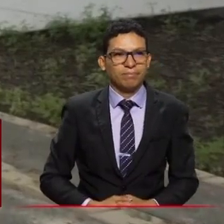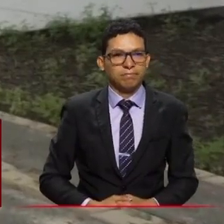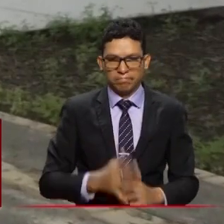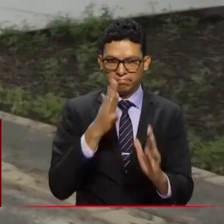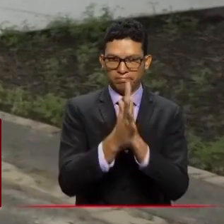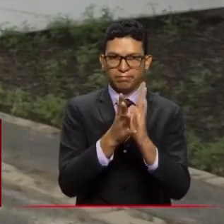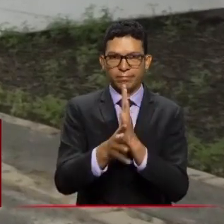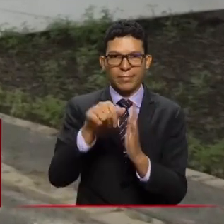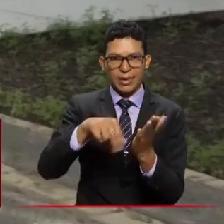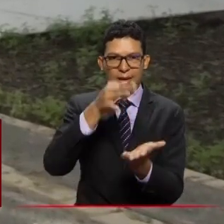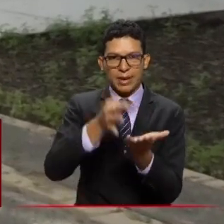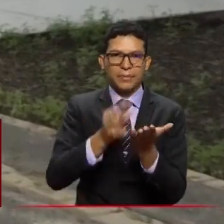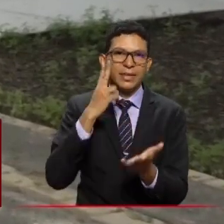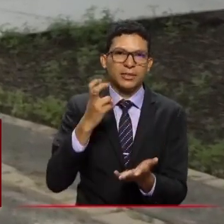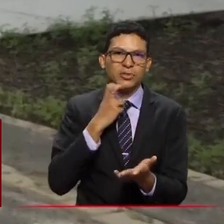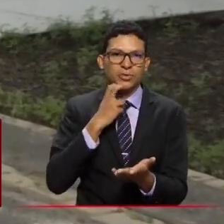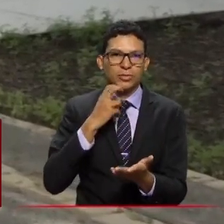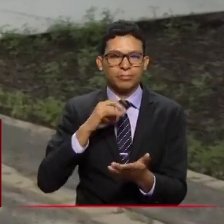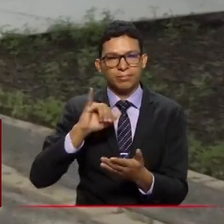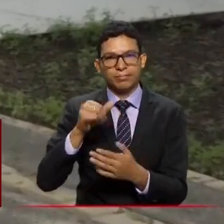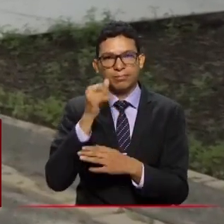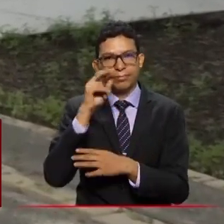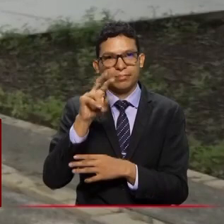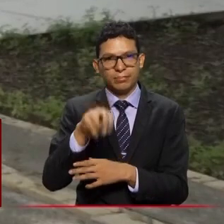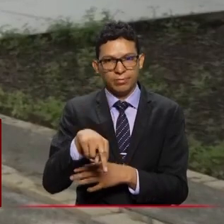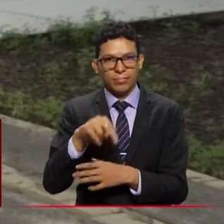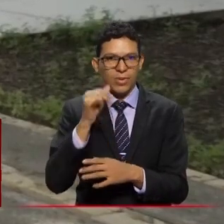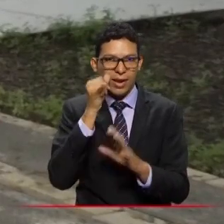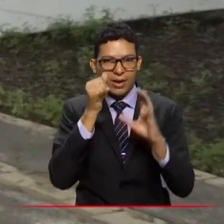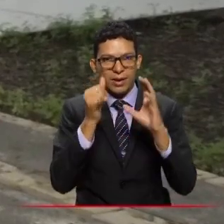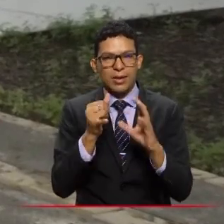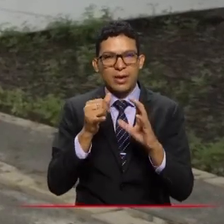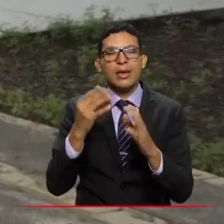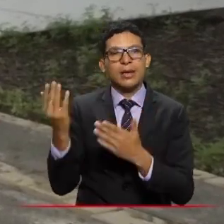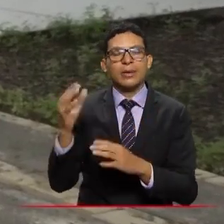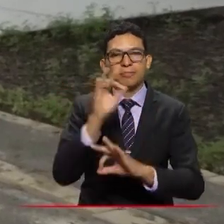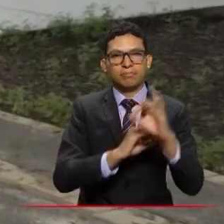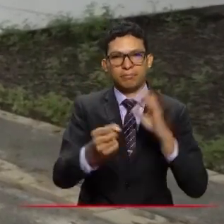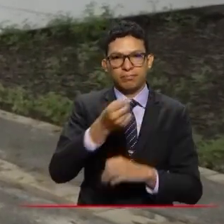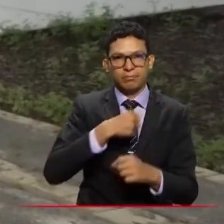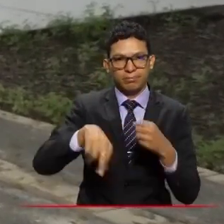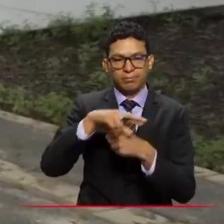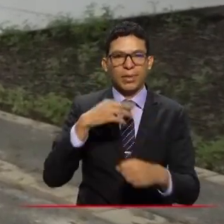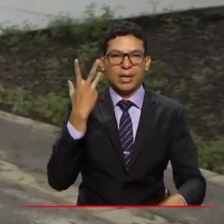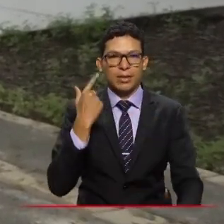Información desde Quibdó, la cámara de John Garrido. Yo soy Cristian Cuesta para Telepacífico Noticias, la región,